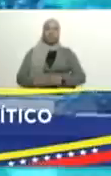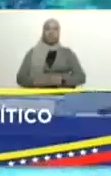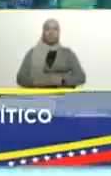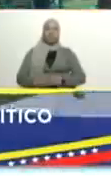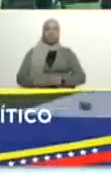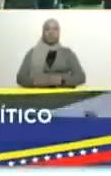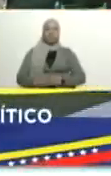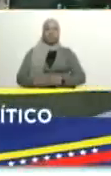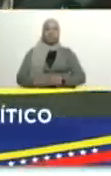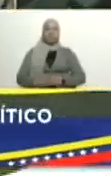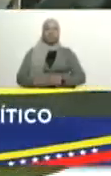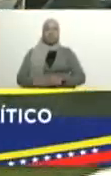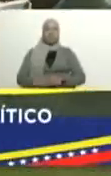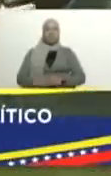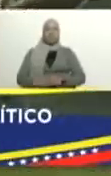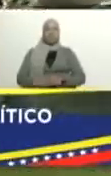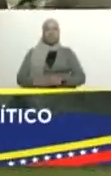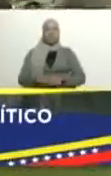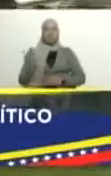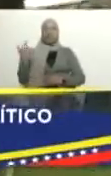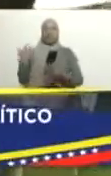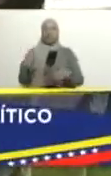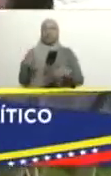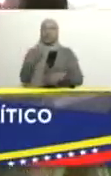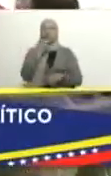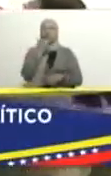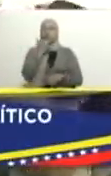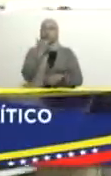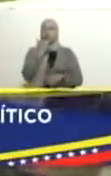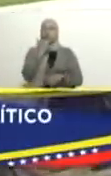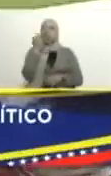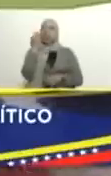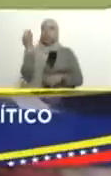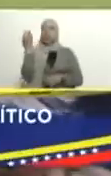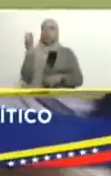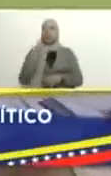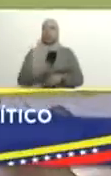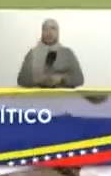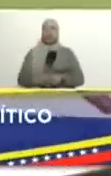No pegan uno el camarógrafo. Mire, empieza a mostrar la espalda.